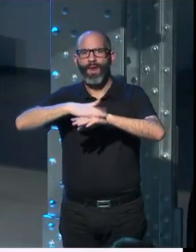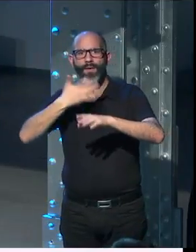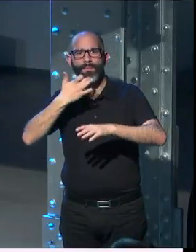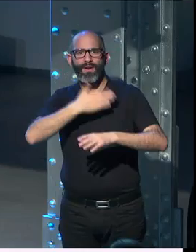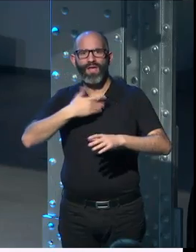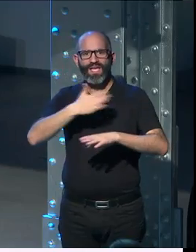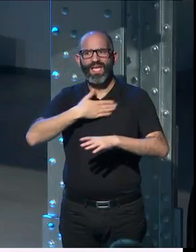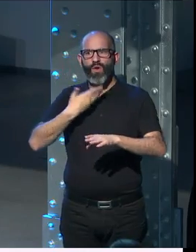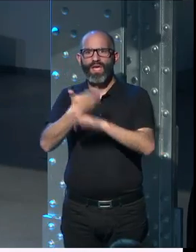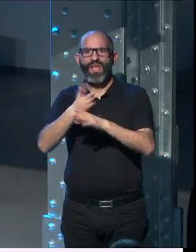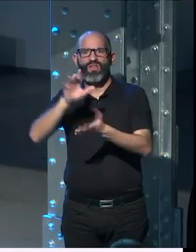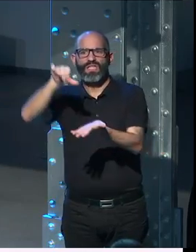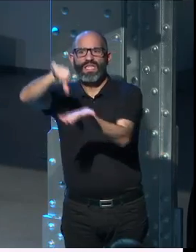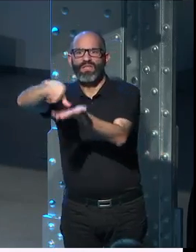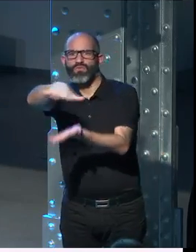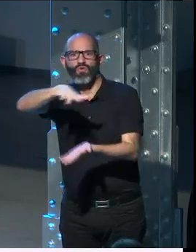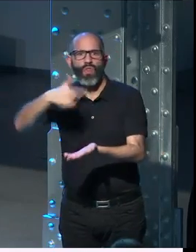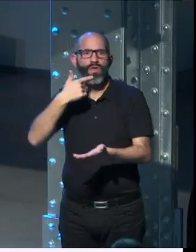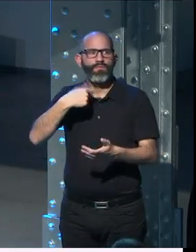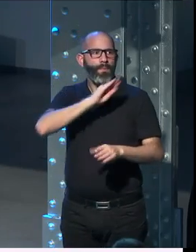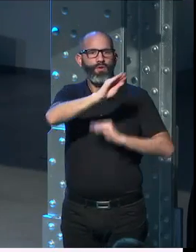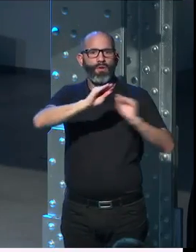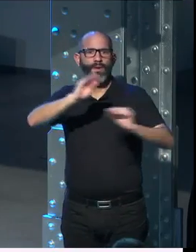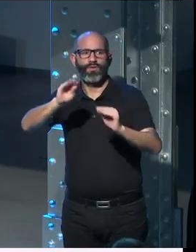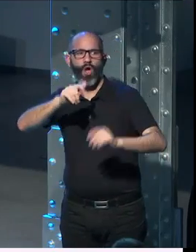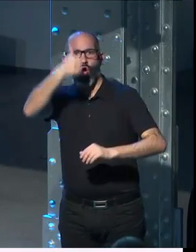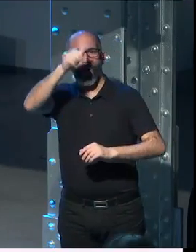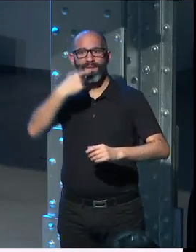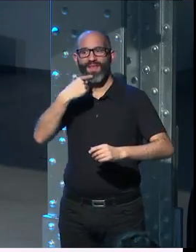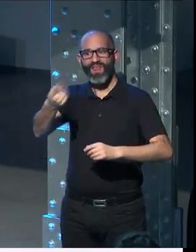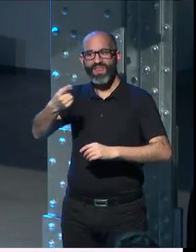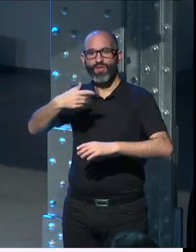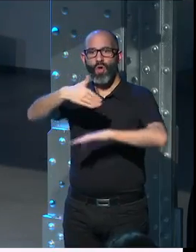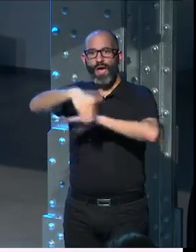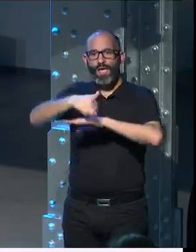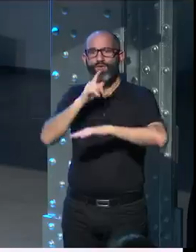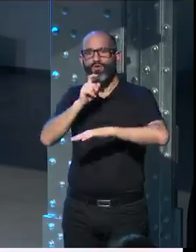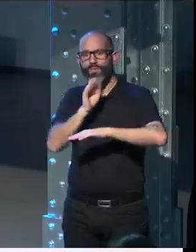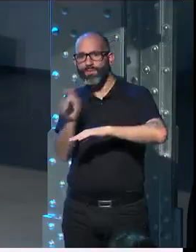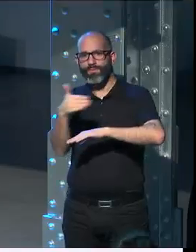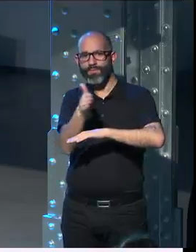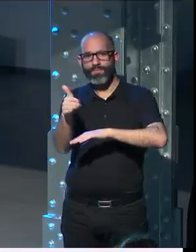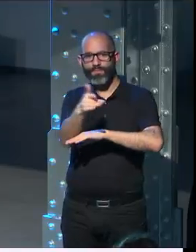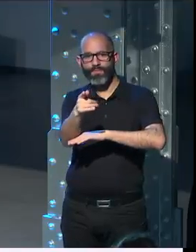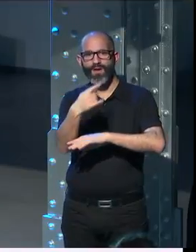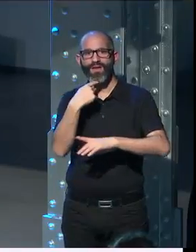Church, me parece, creo recordar, y le está dando direcciones, este hombre, a un viandante. Hay una interrupción